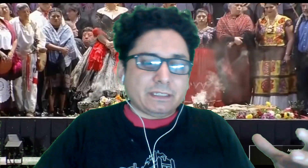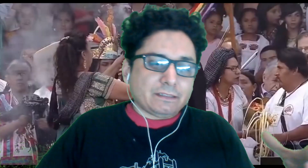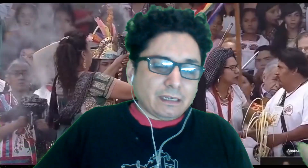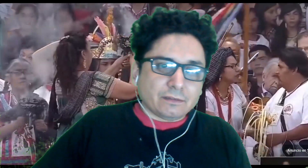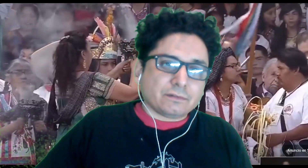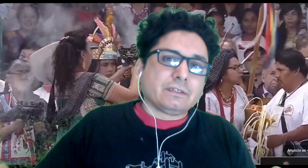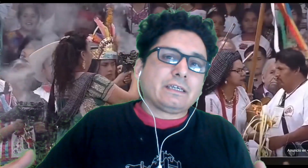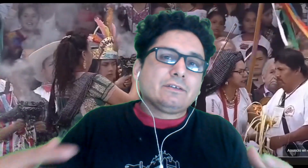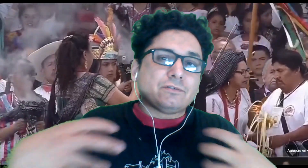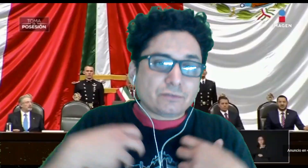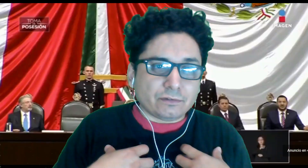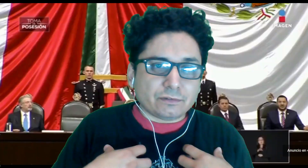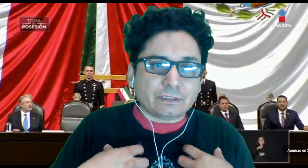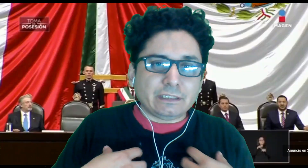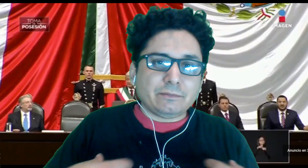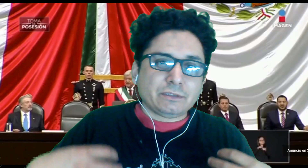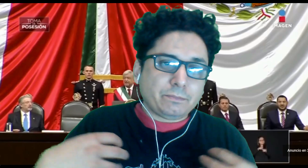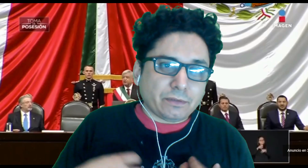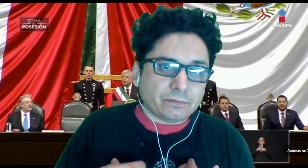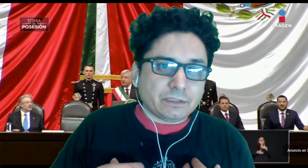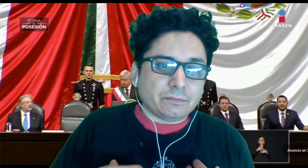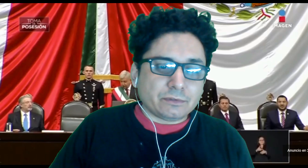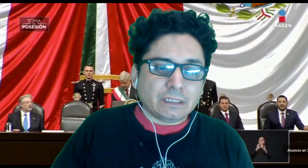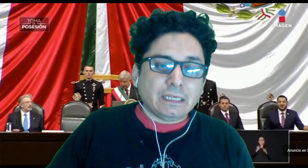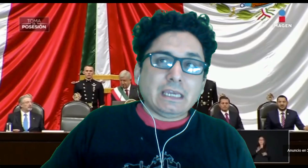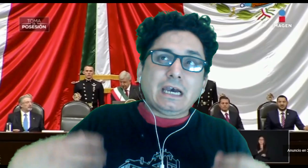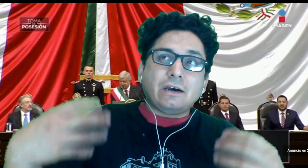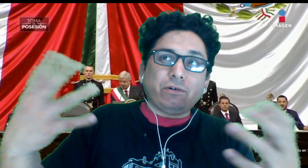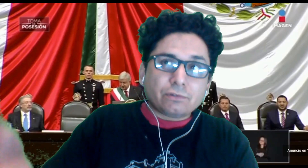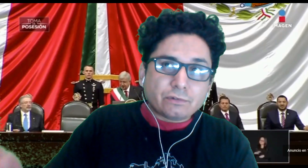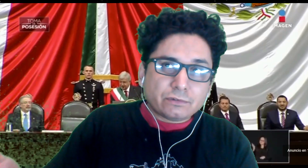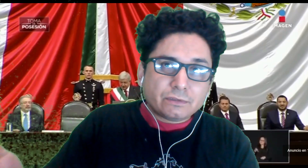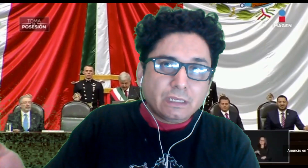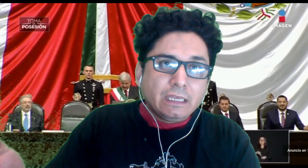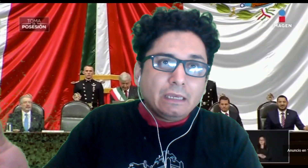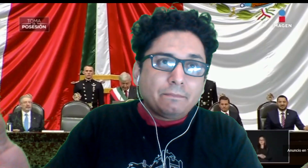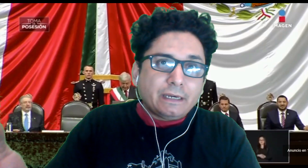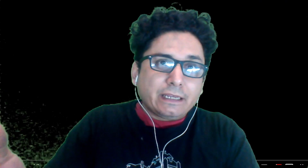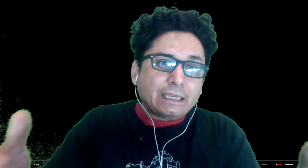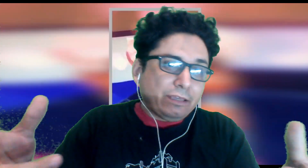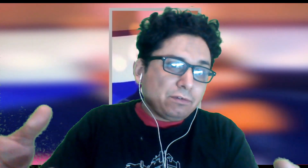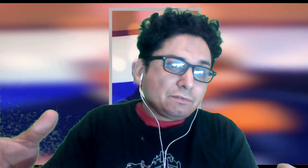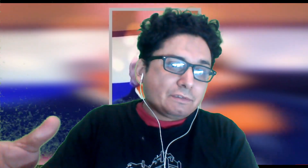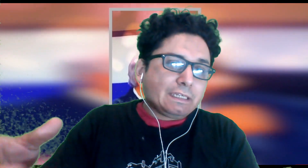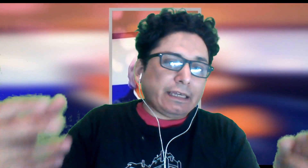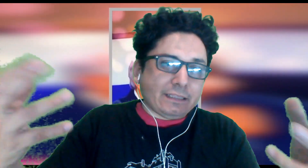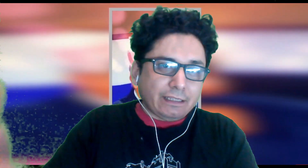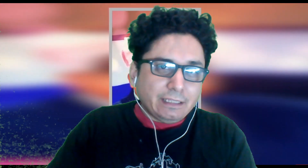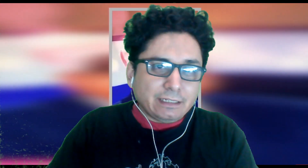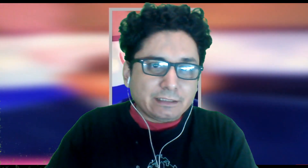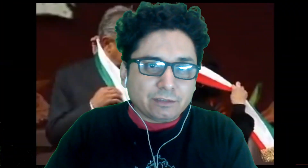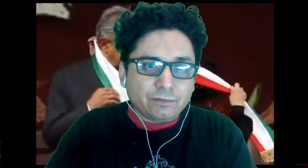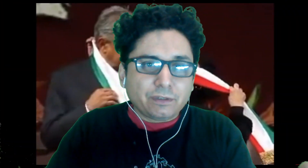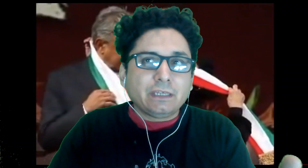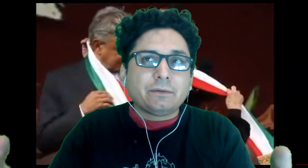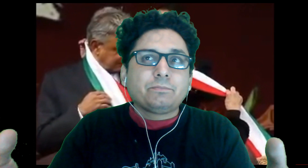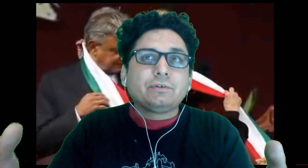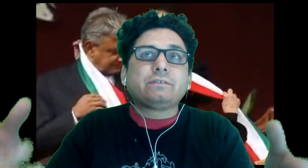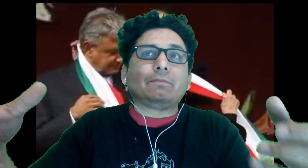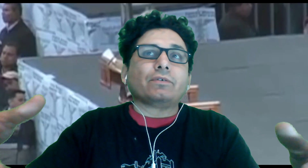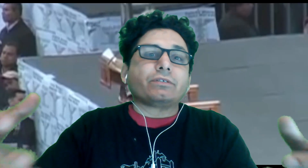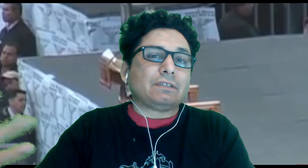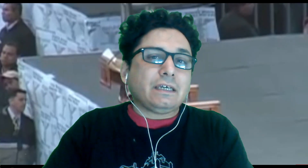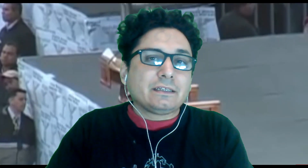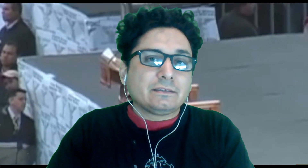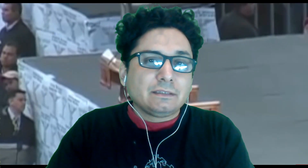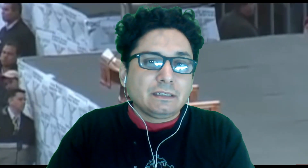petróleo pesado que nosotros tenemos y producimos a otros para que ellos que tenían la tecnología pues